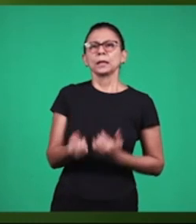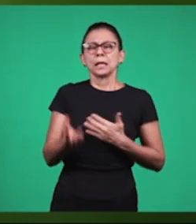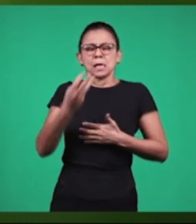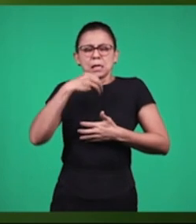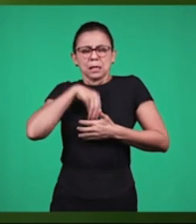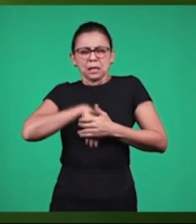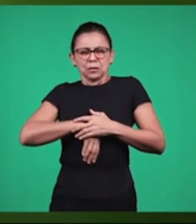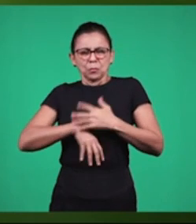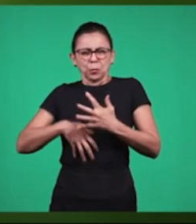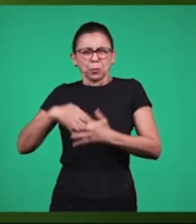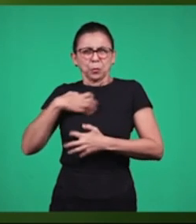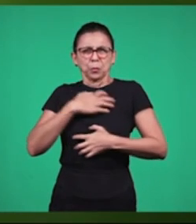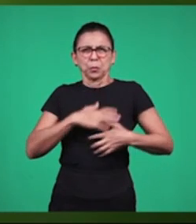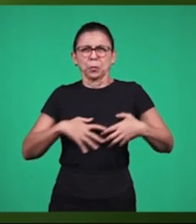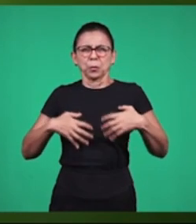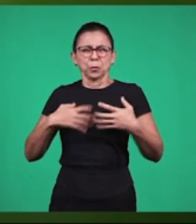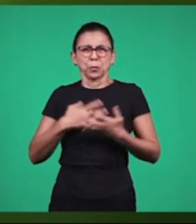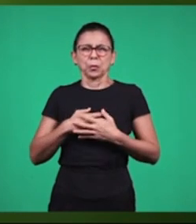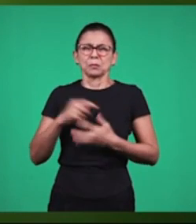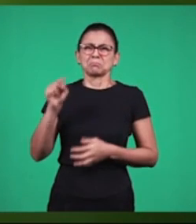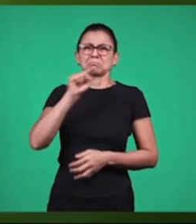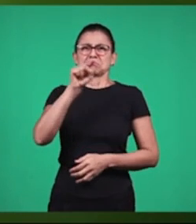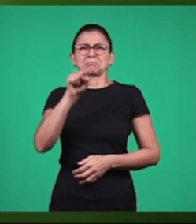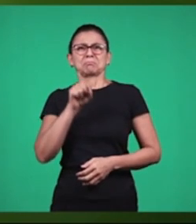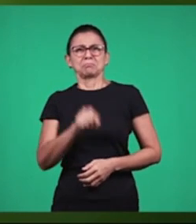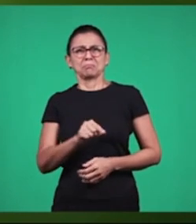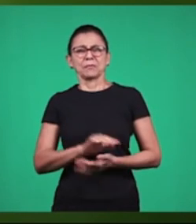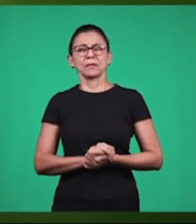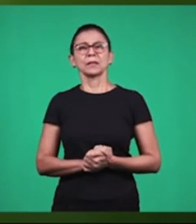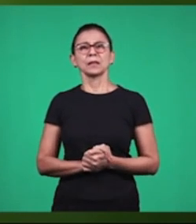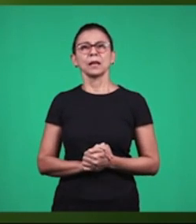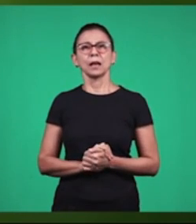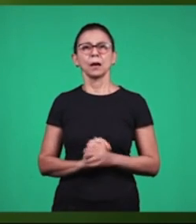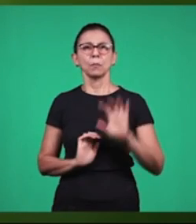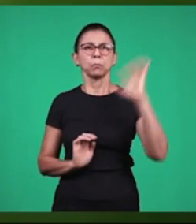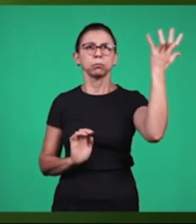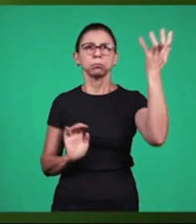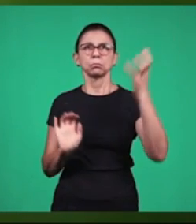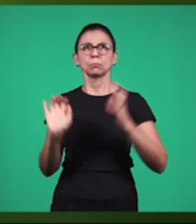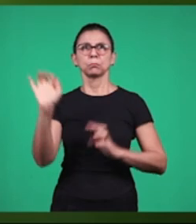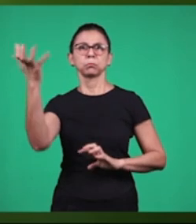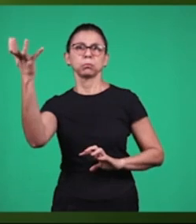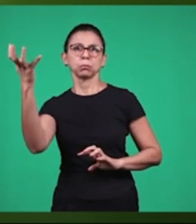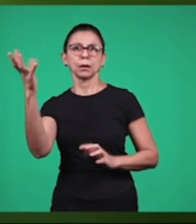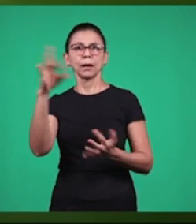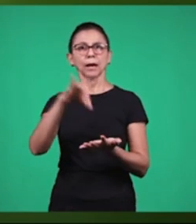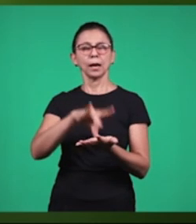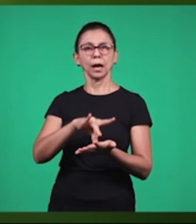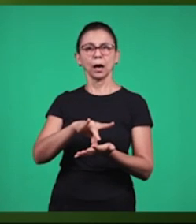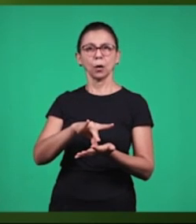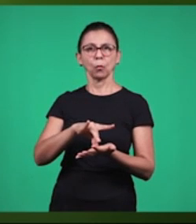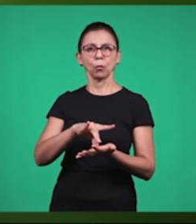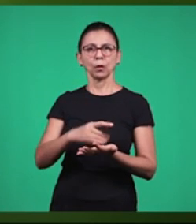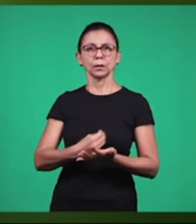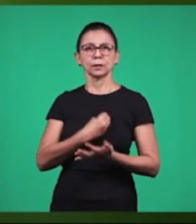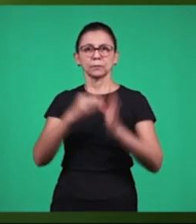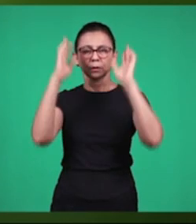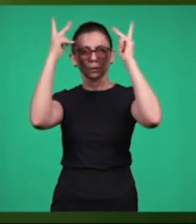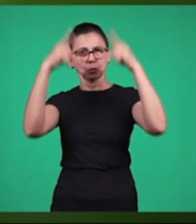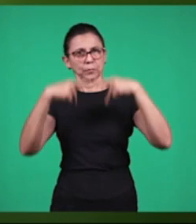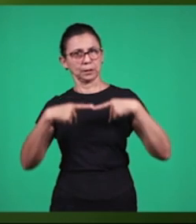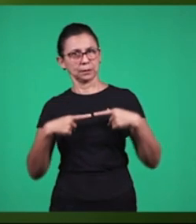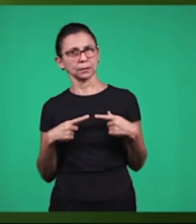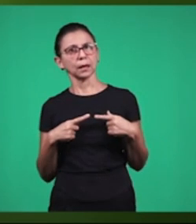existencial es el fenómeno más evidente en la vida del hombre en este tiempo que estamos